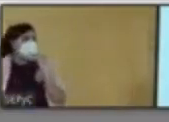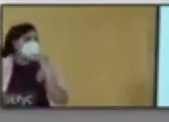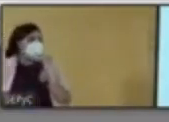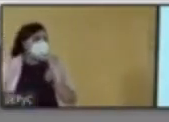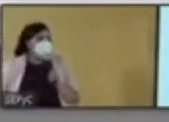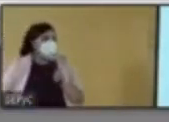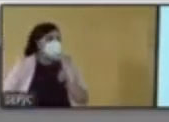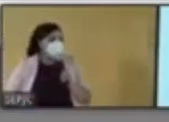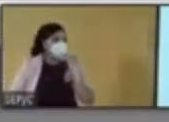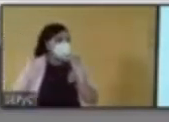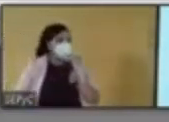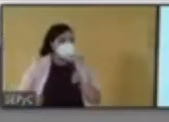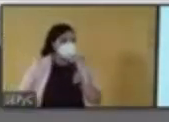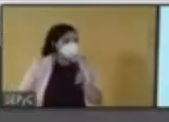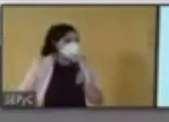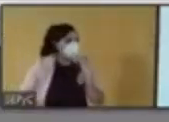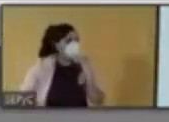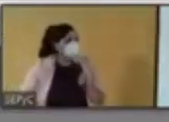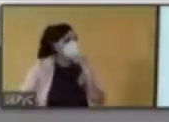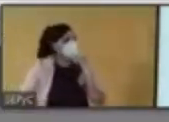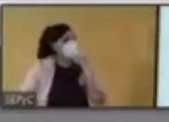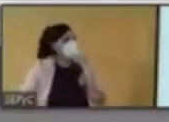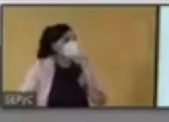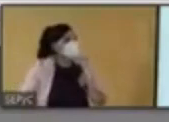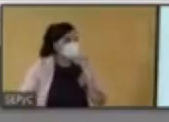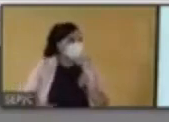entendido únicamente a la pantalla para continuar.